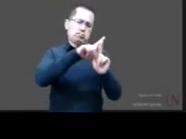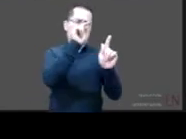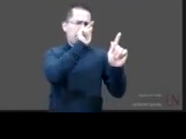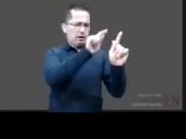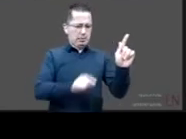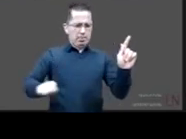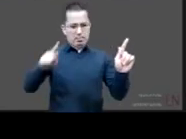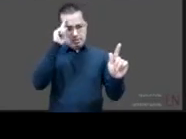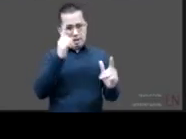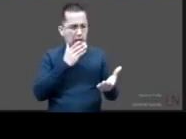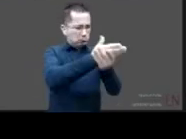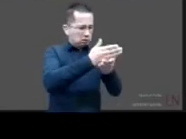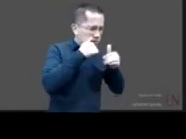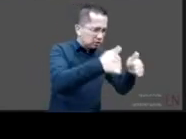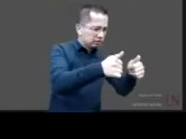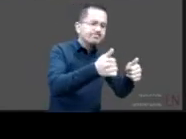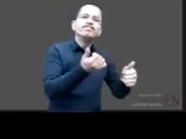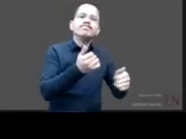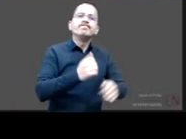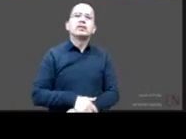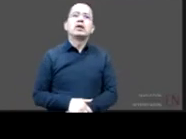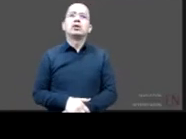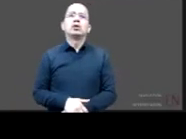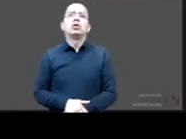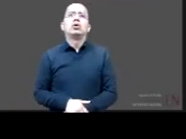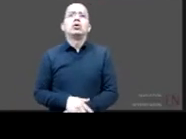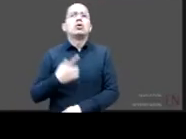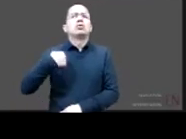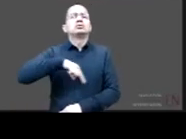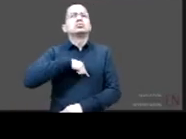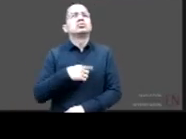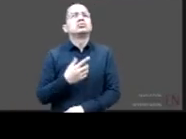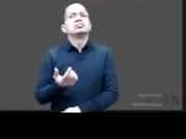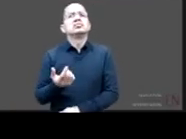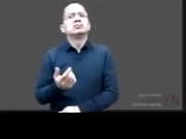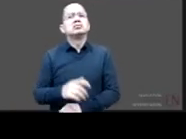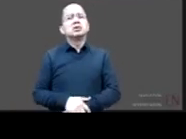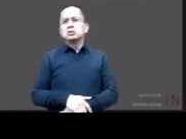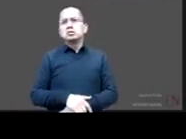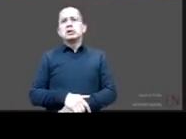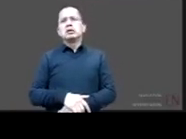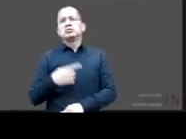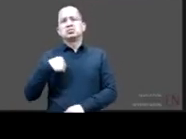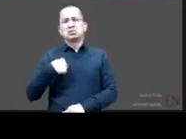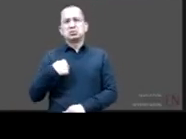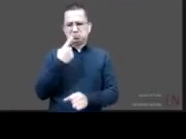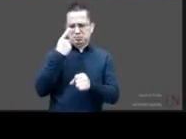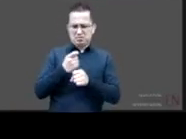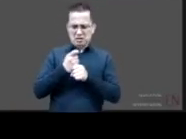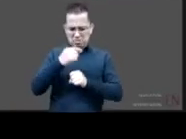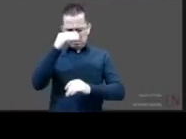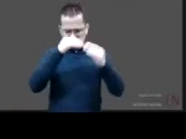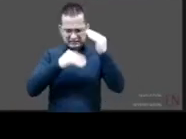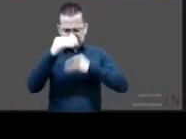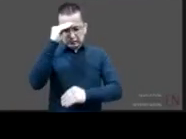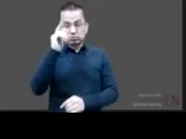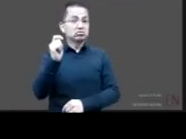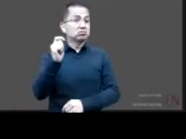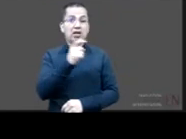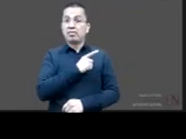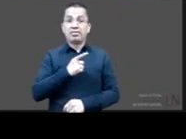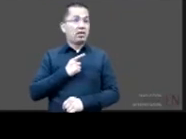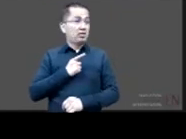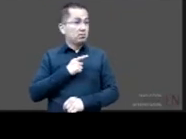lo primero que nos preguntamos es ¿dónde están? y resulta que hay que salir a buscarles